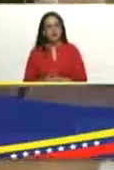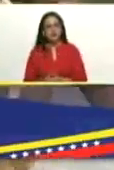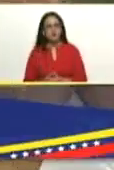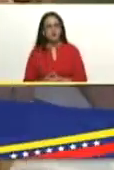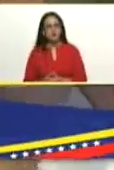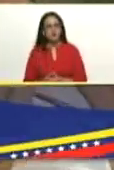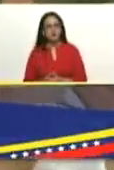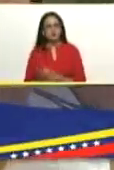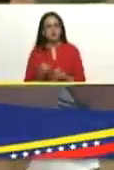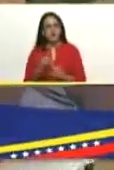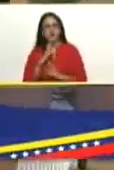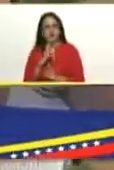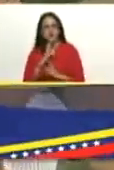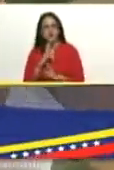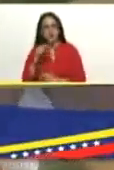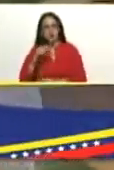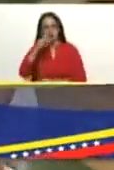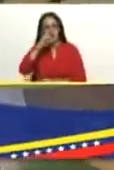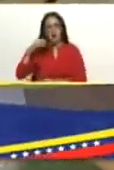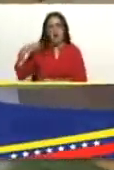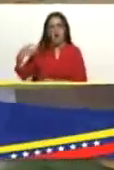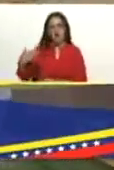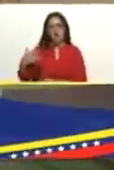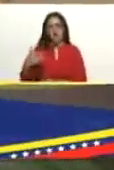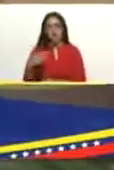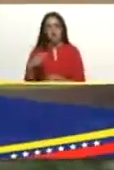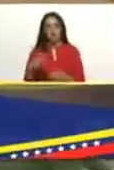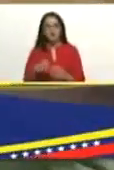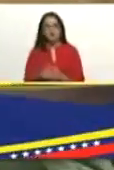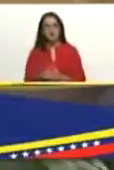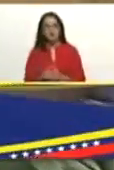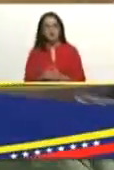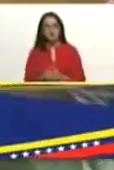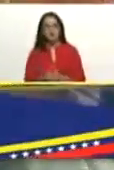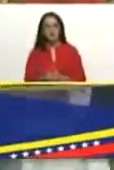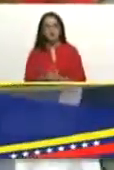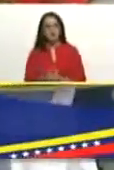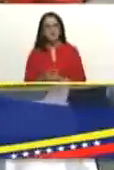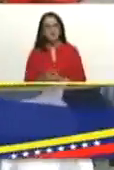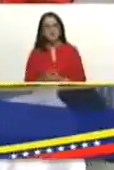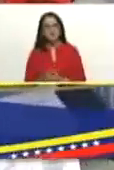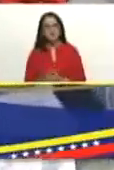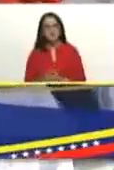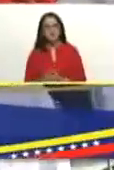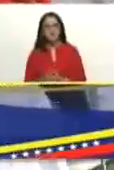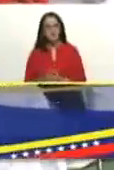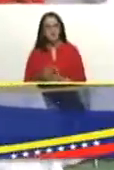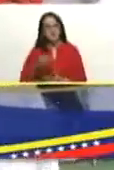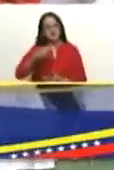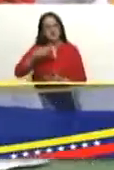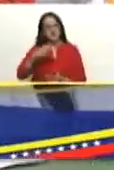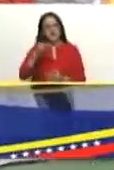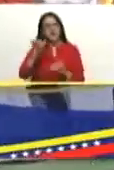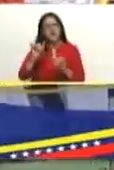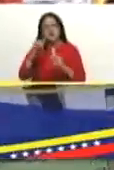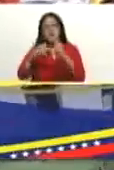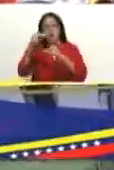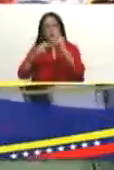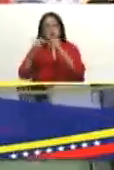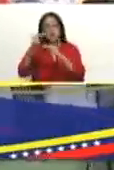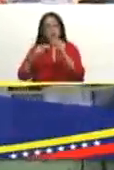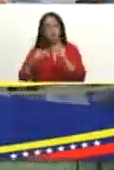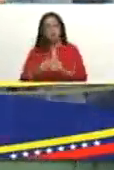y por los resultados de estos años. A todos los autoconstructores del poder